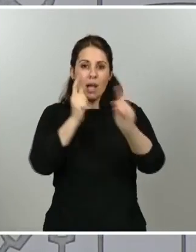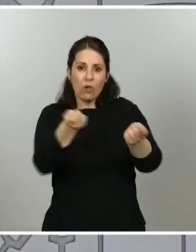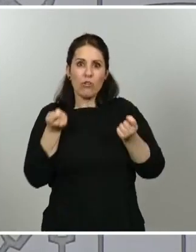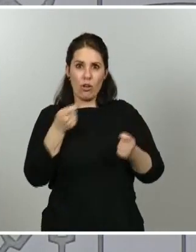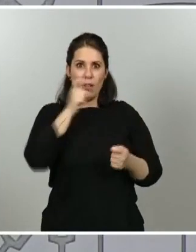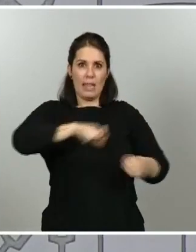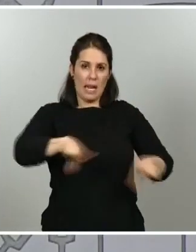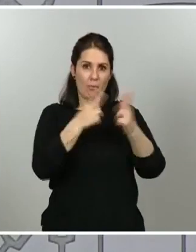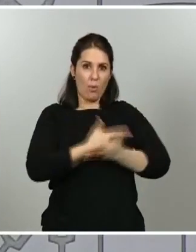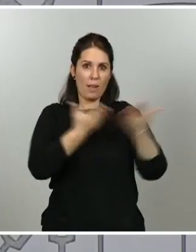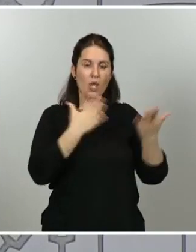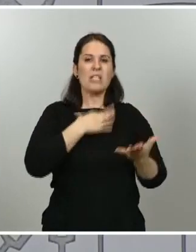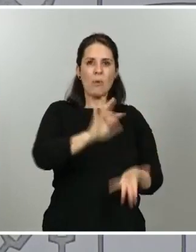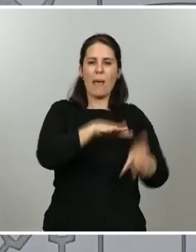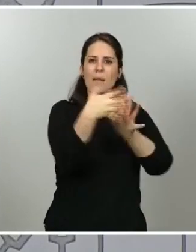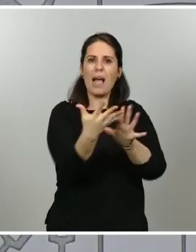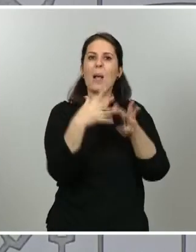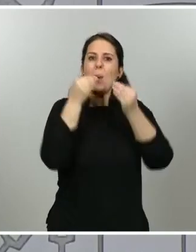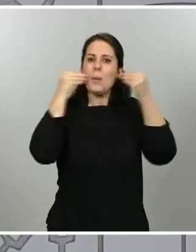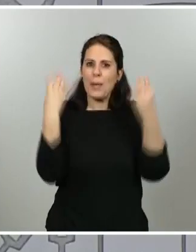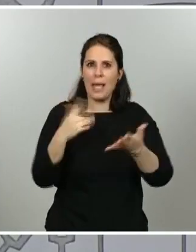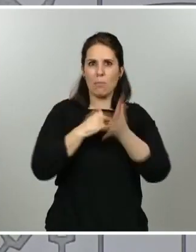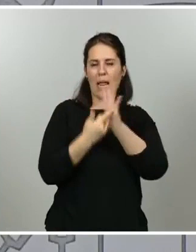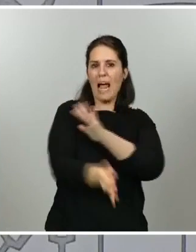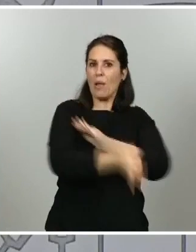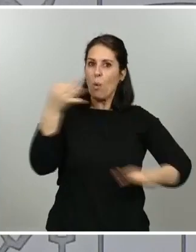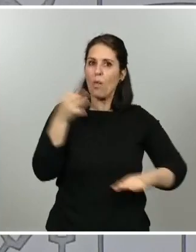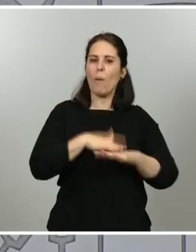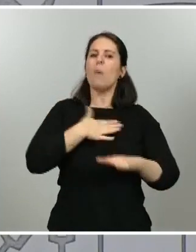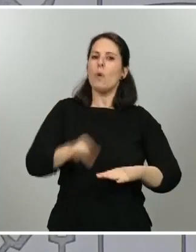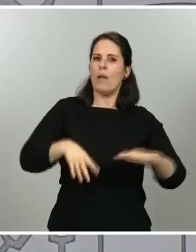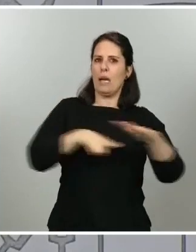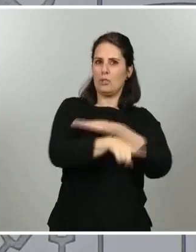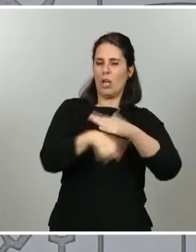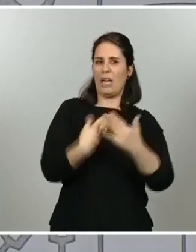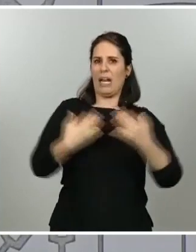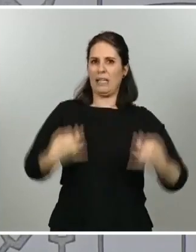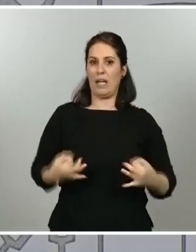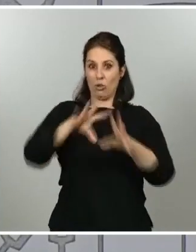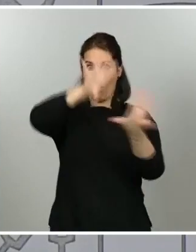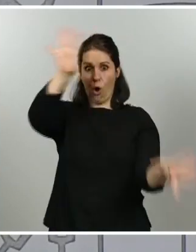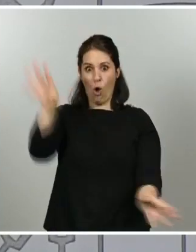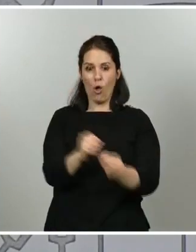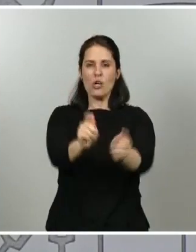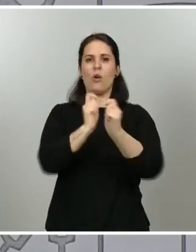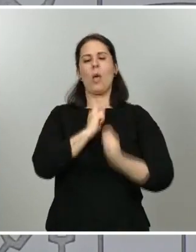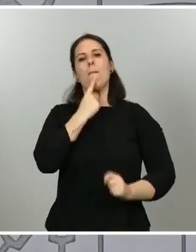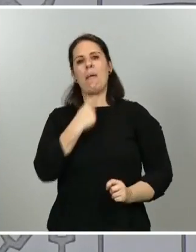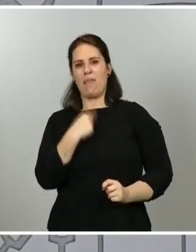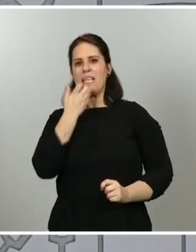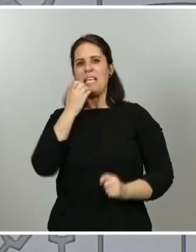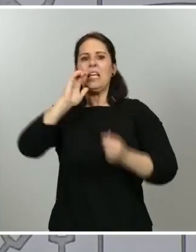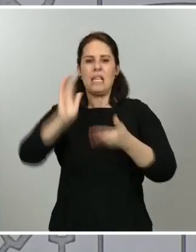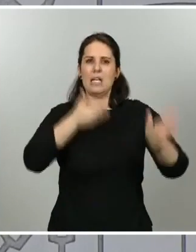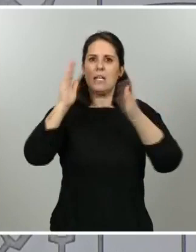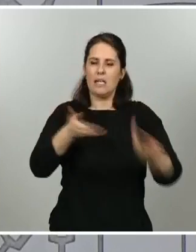sean aplicables y hay unos planes adecuados para gestionarla y para garantizarla. Hay varios indicadores que se han propuesto, muchos